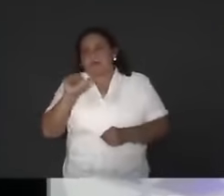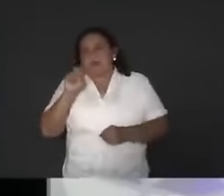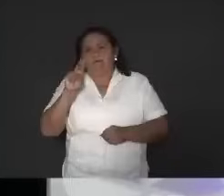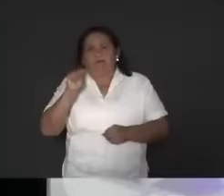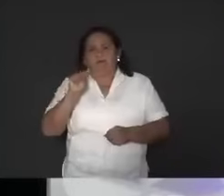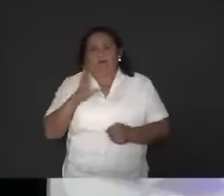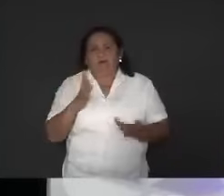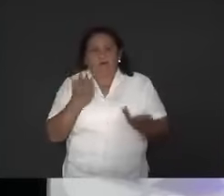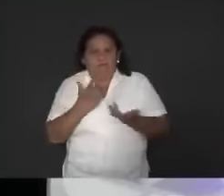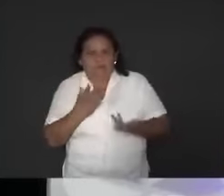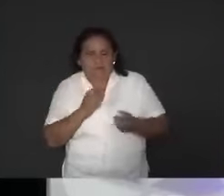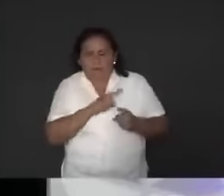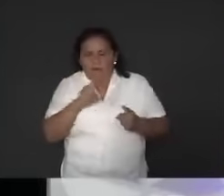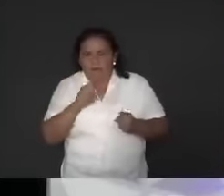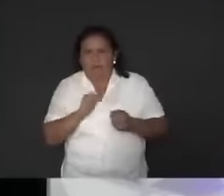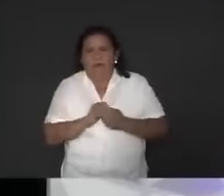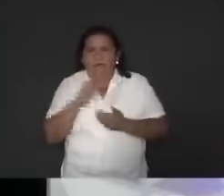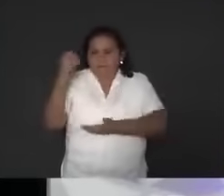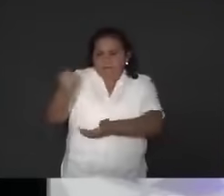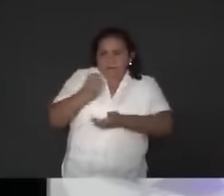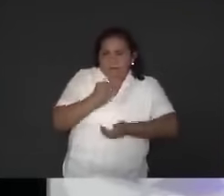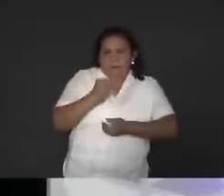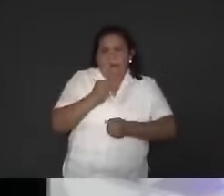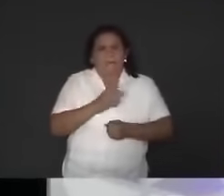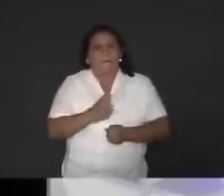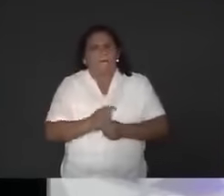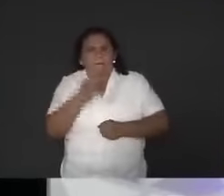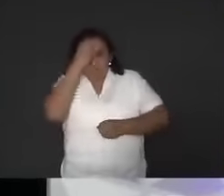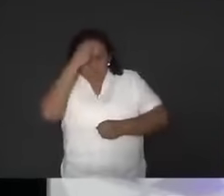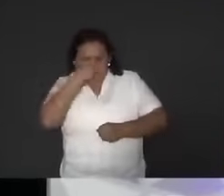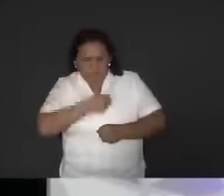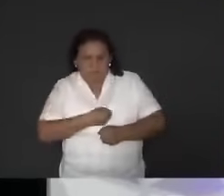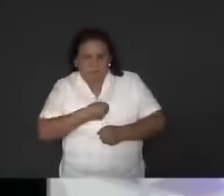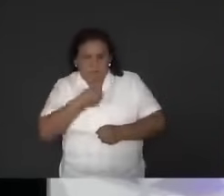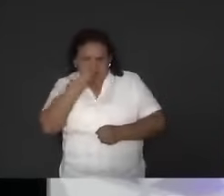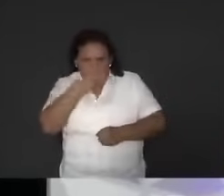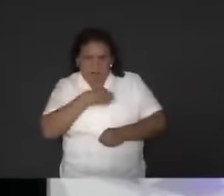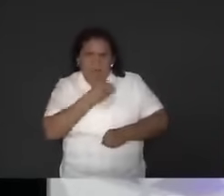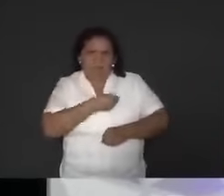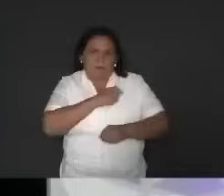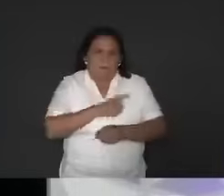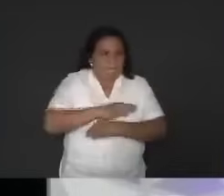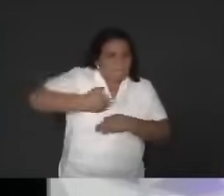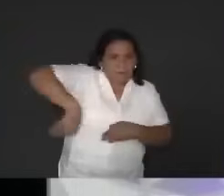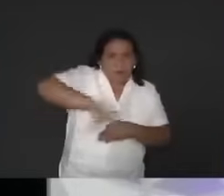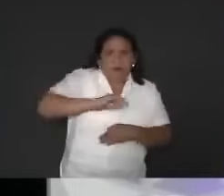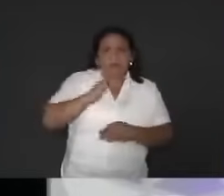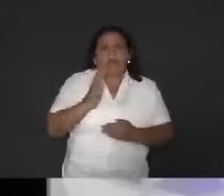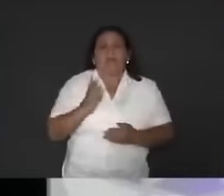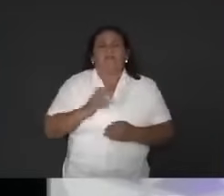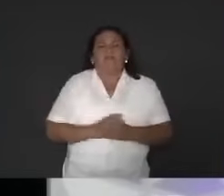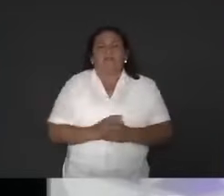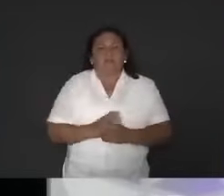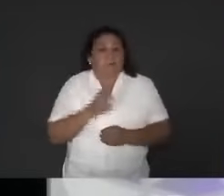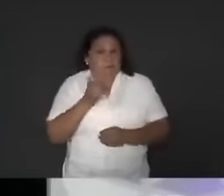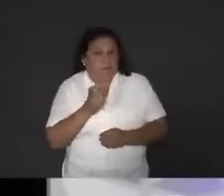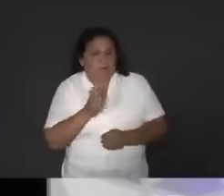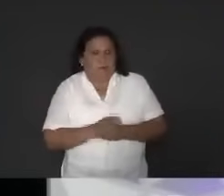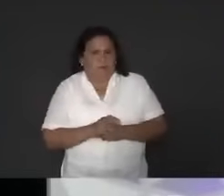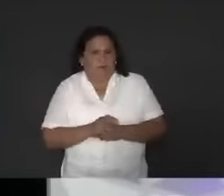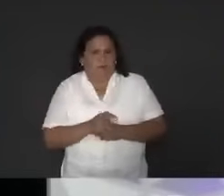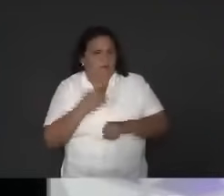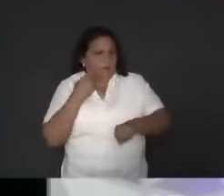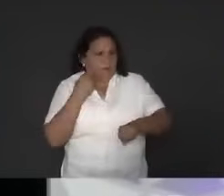aplicar. Con recursos podemos acercar salud mental para todas y para todos. Además, estos señores no saben de qué